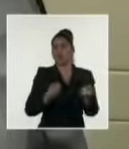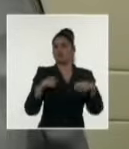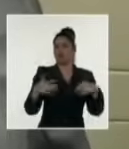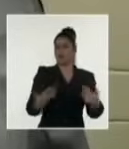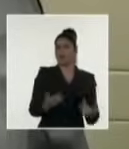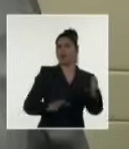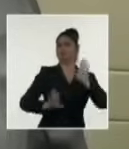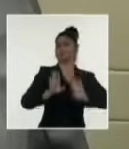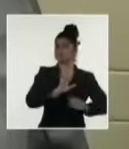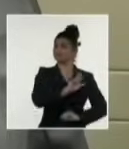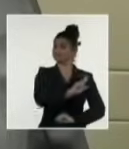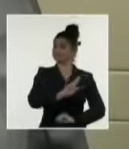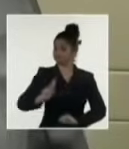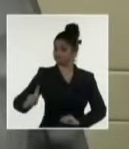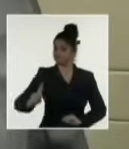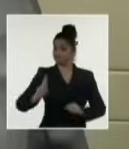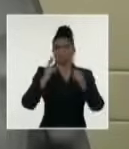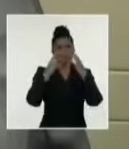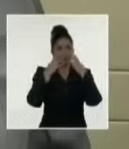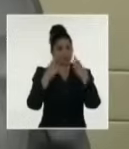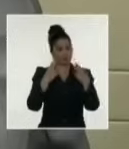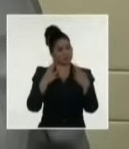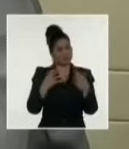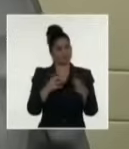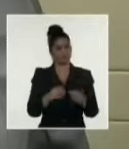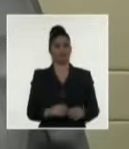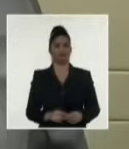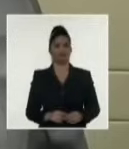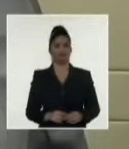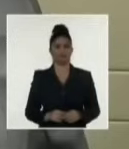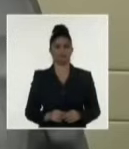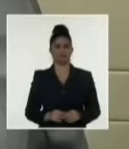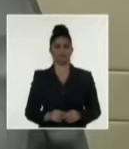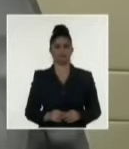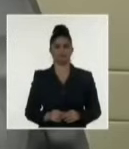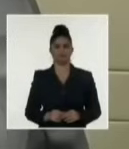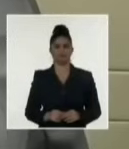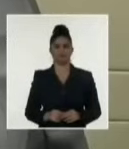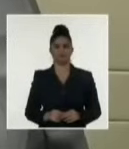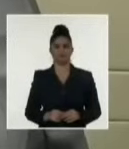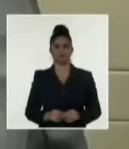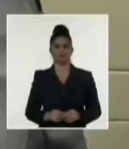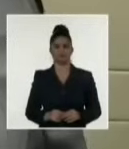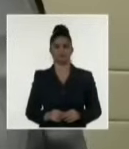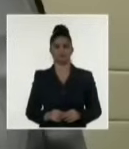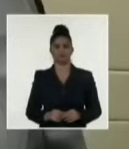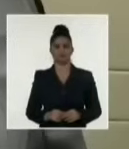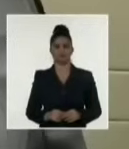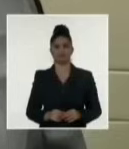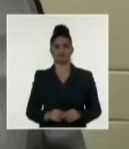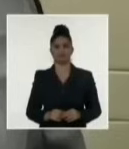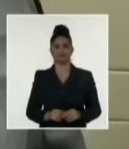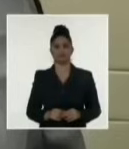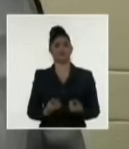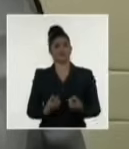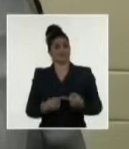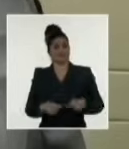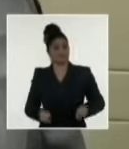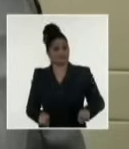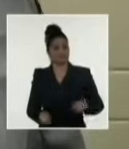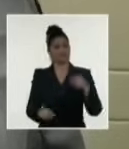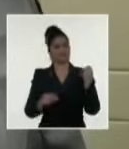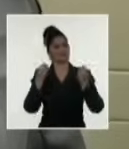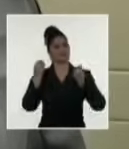es un elemento esencial también en en la prevención pero consideramos